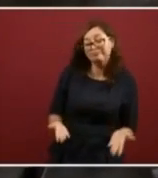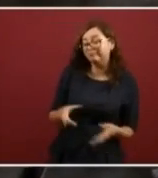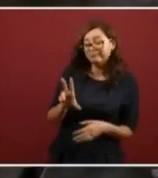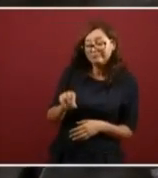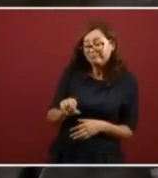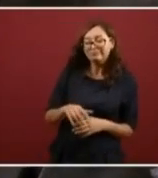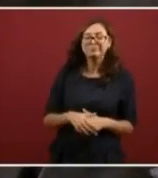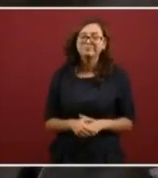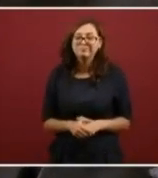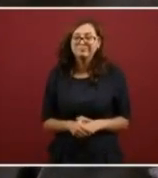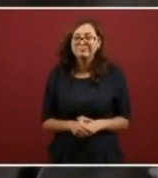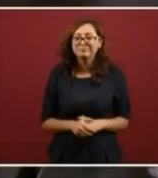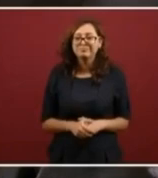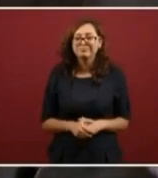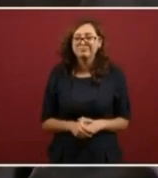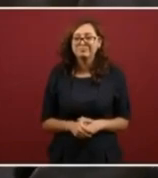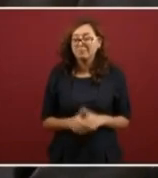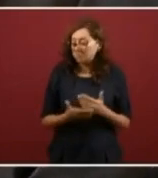Ahora no.